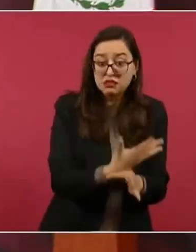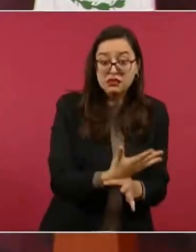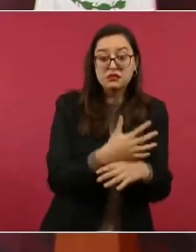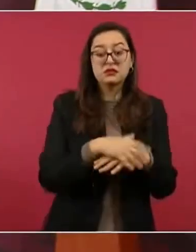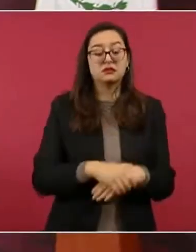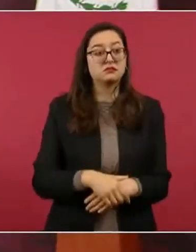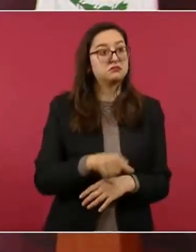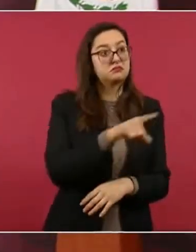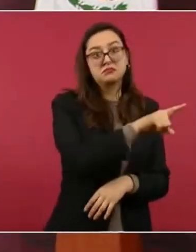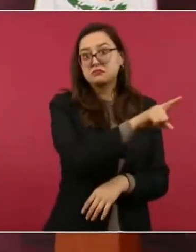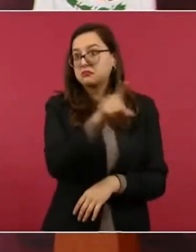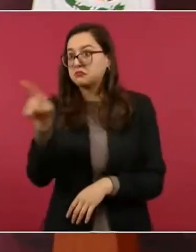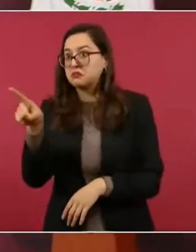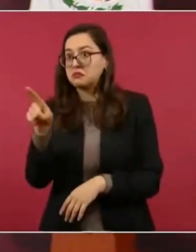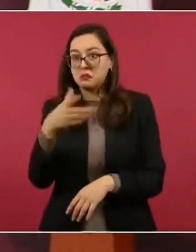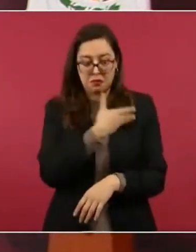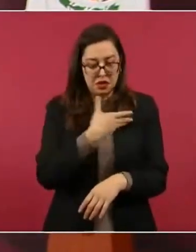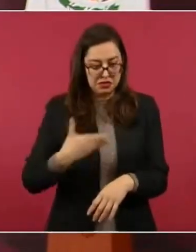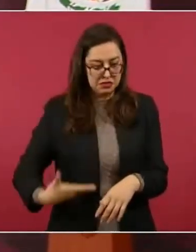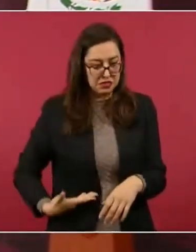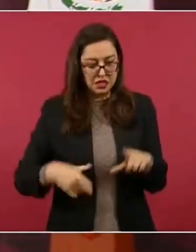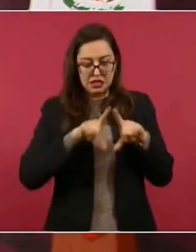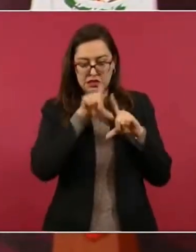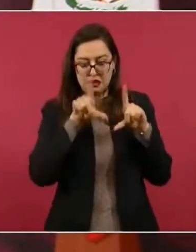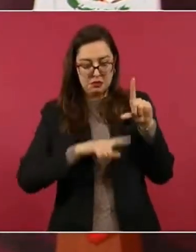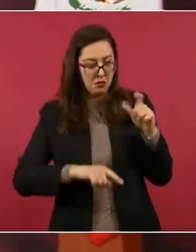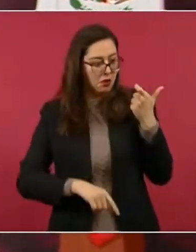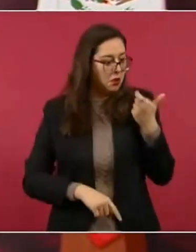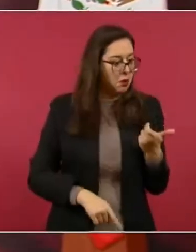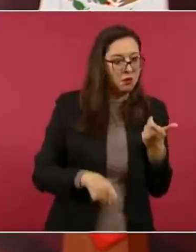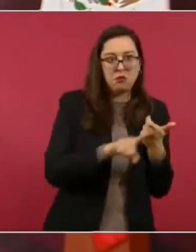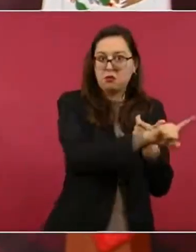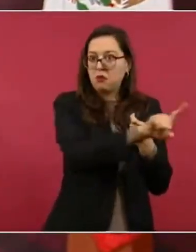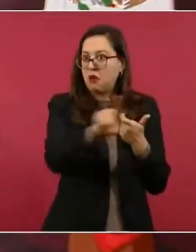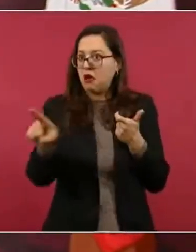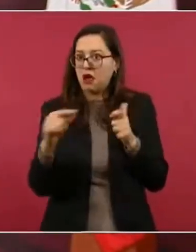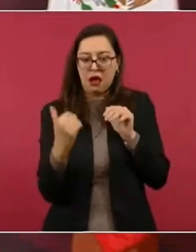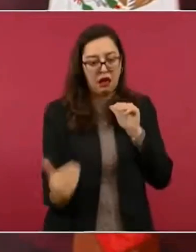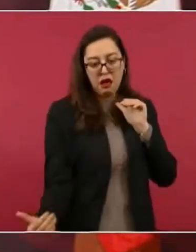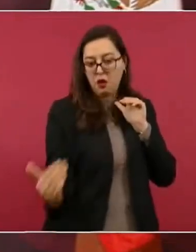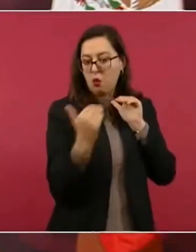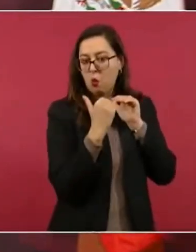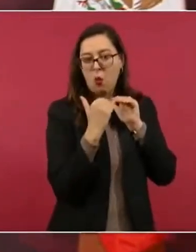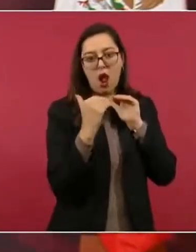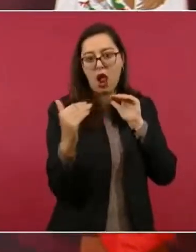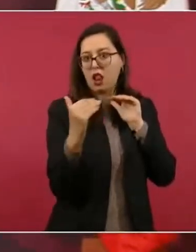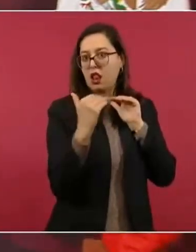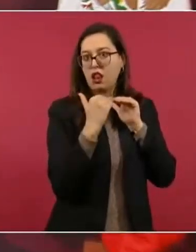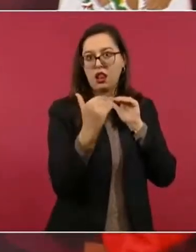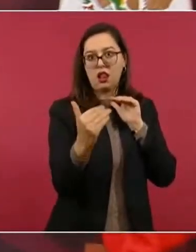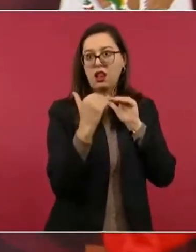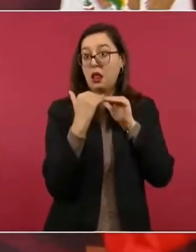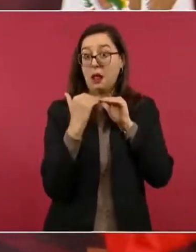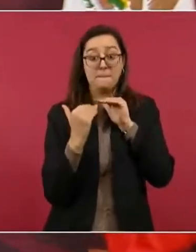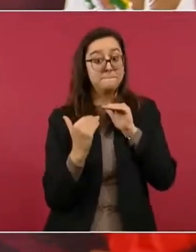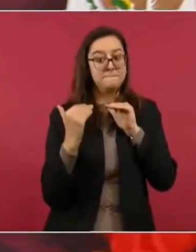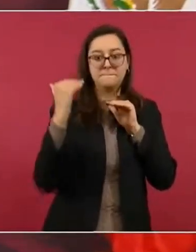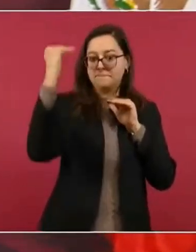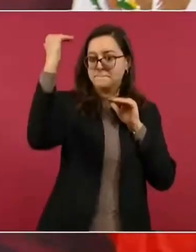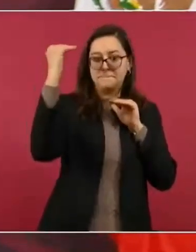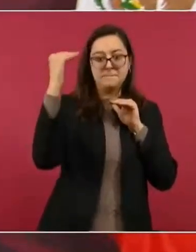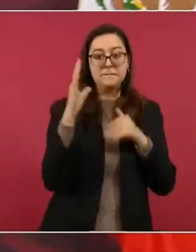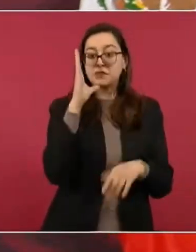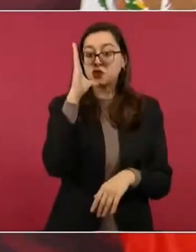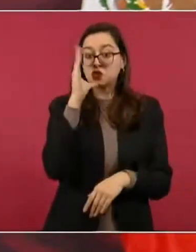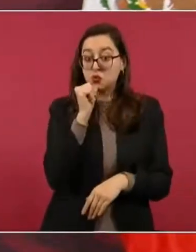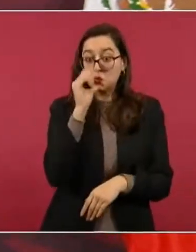que ningún funcionario puede ganar más que lo que obtiene el presidente de la República. Pues